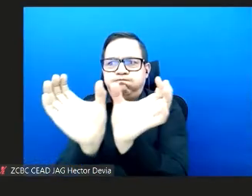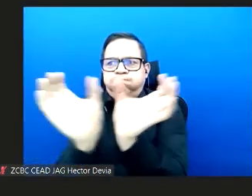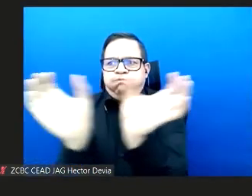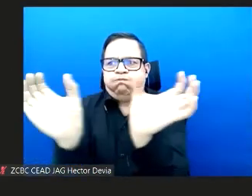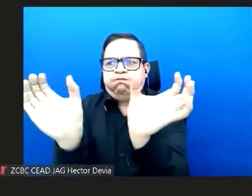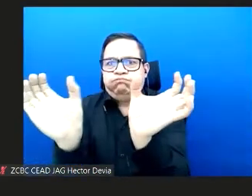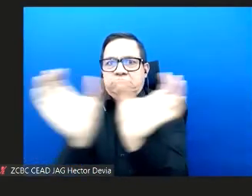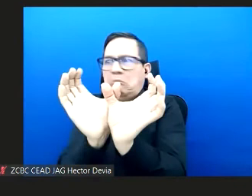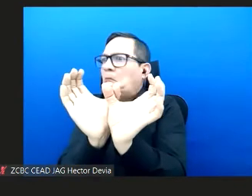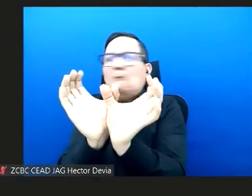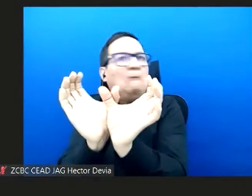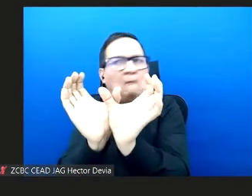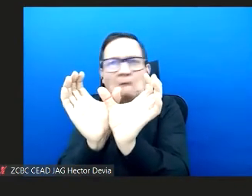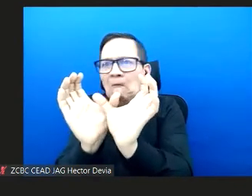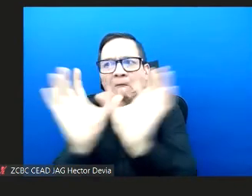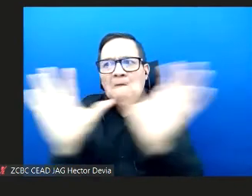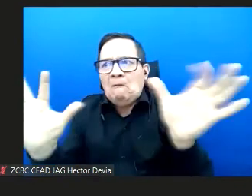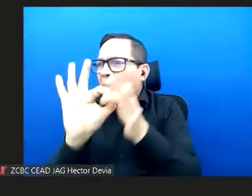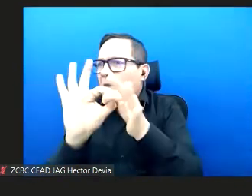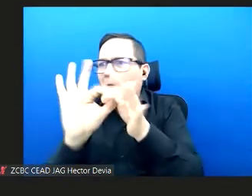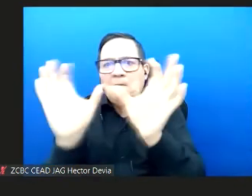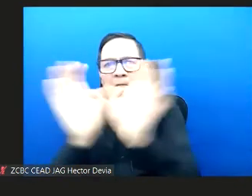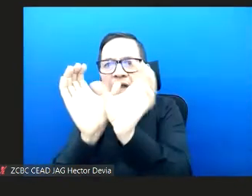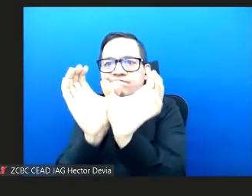el 7 estaban en el anterior ejemplo,